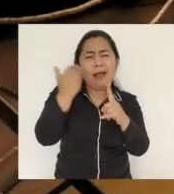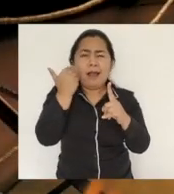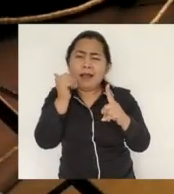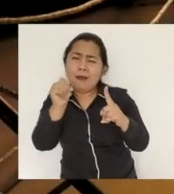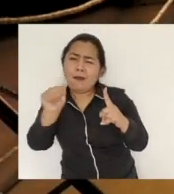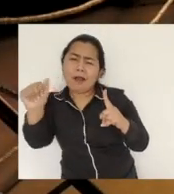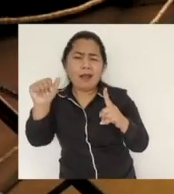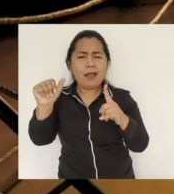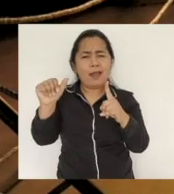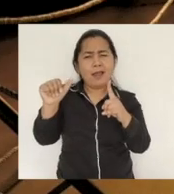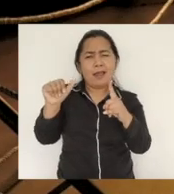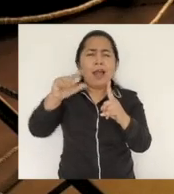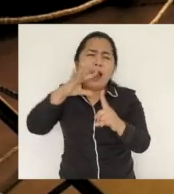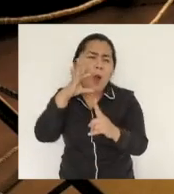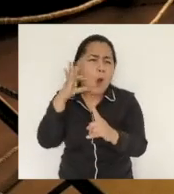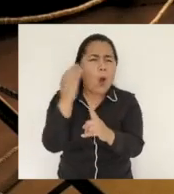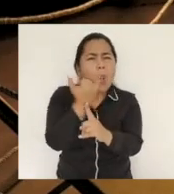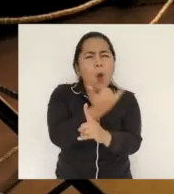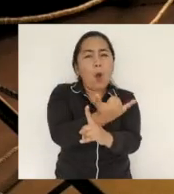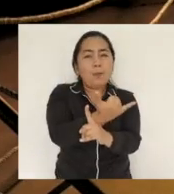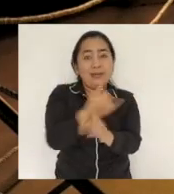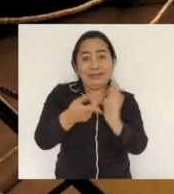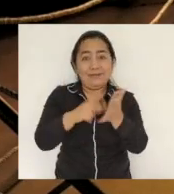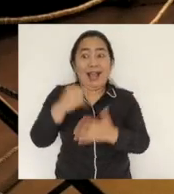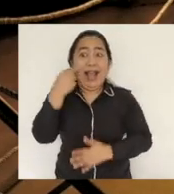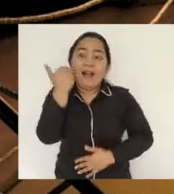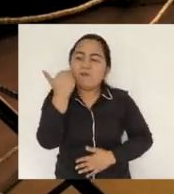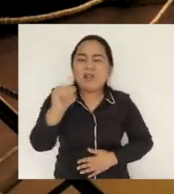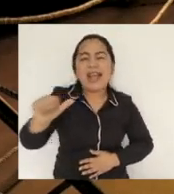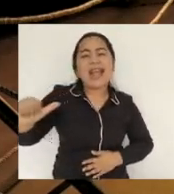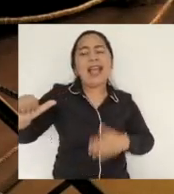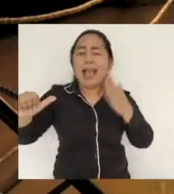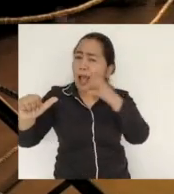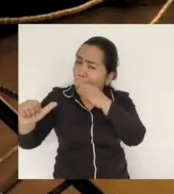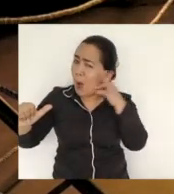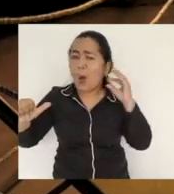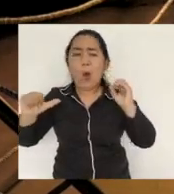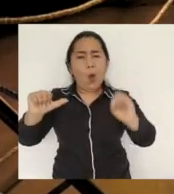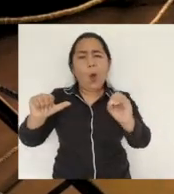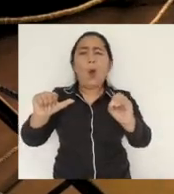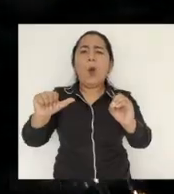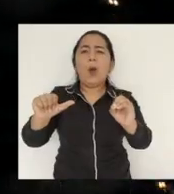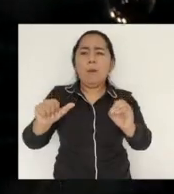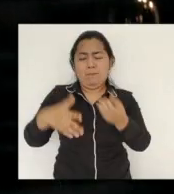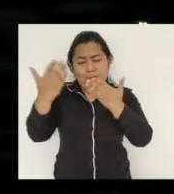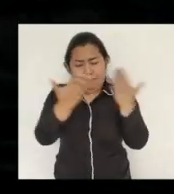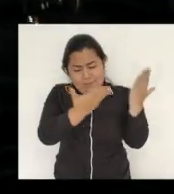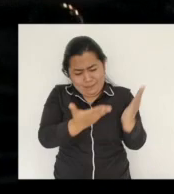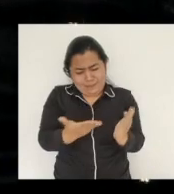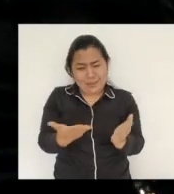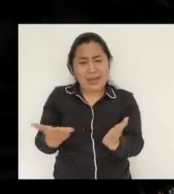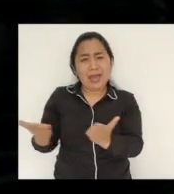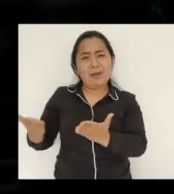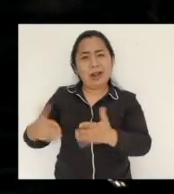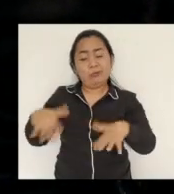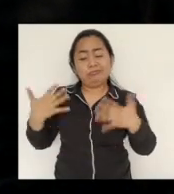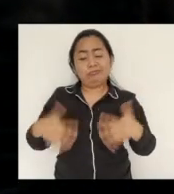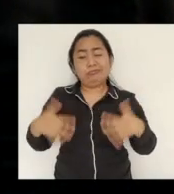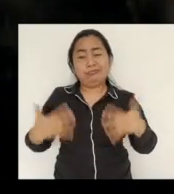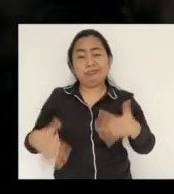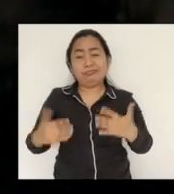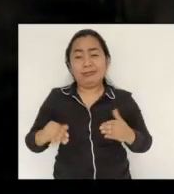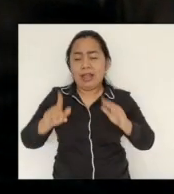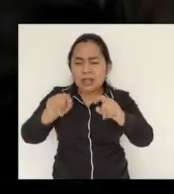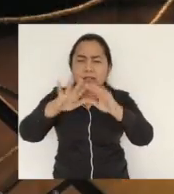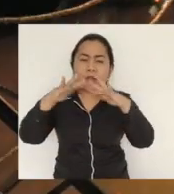Ladies and gentlemen, damas y caballeros, bienvenidos al